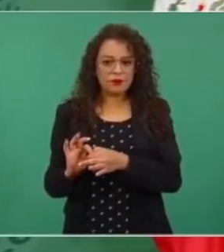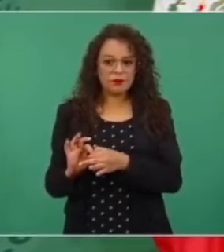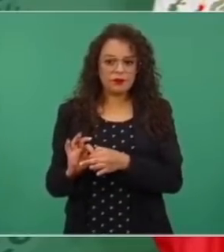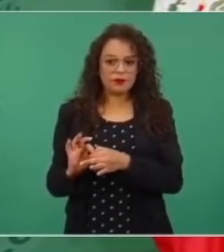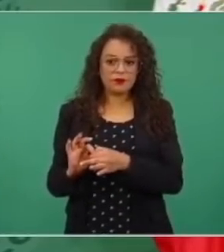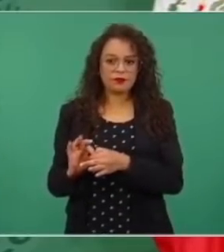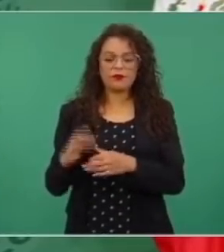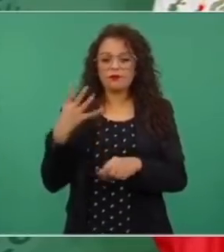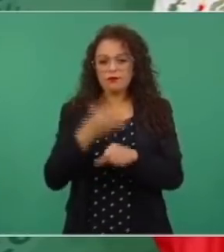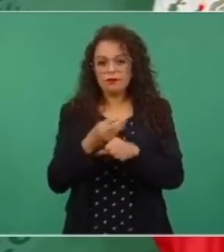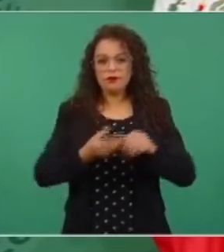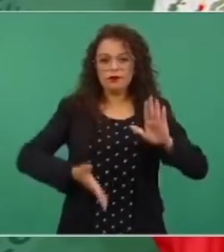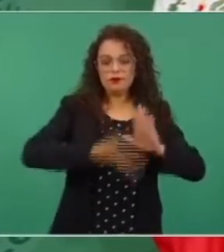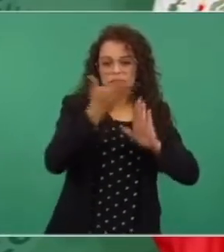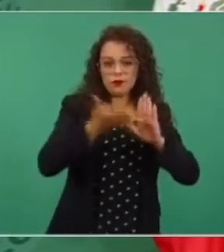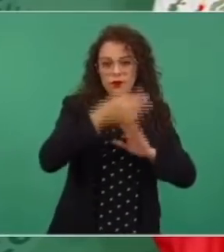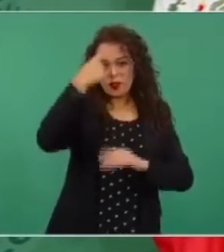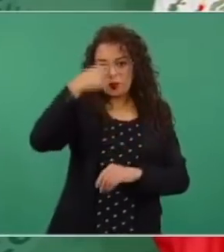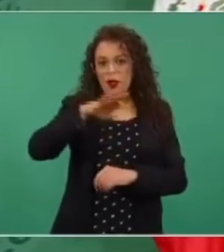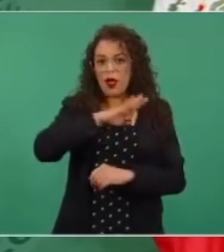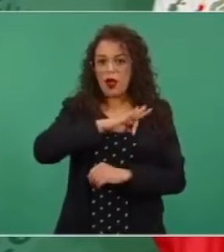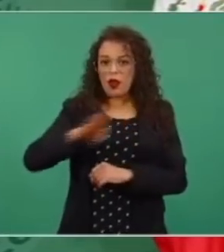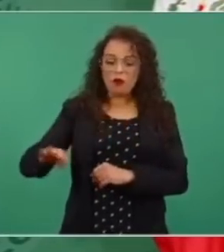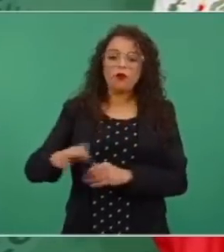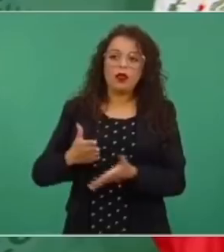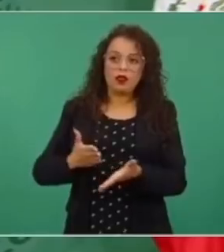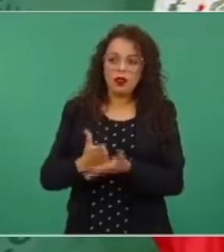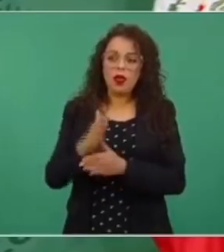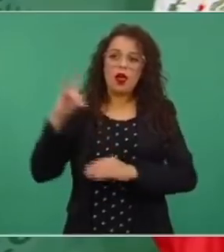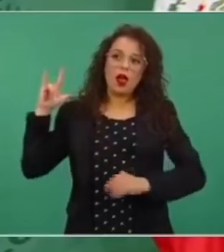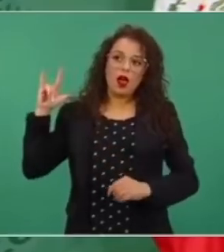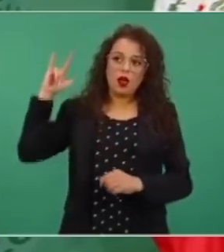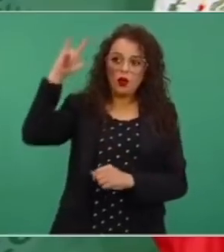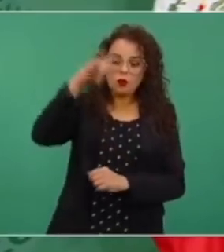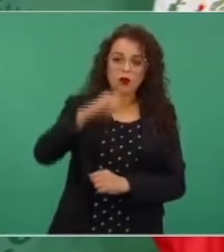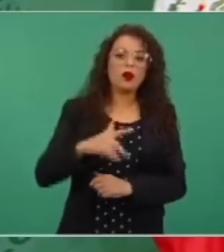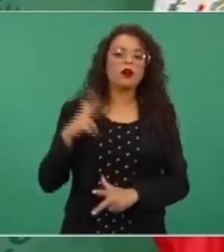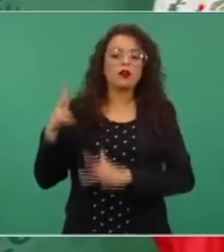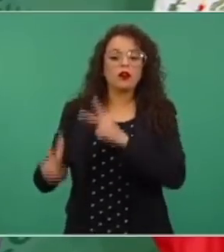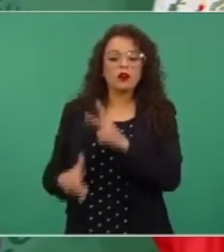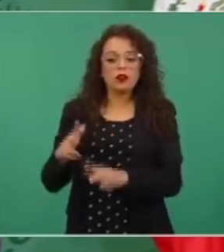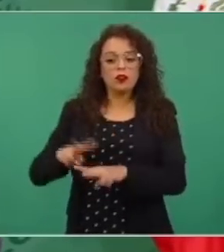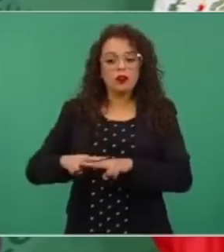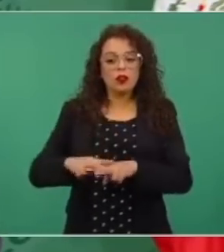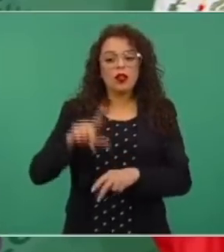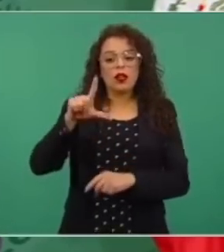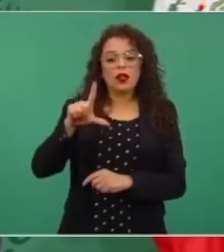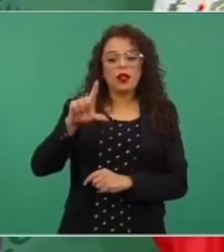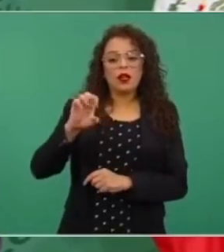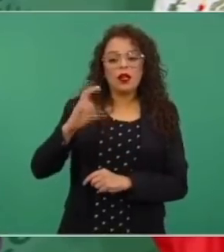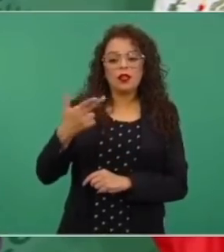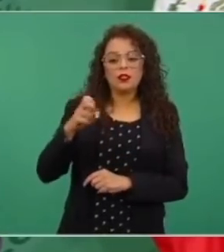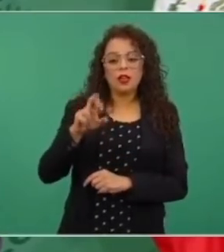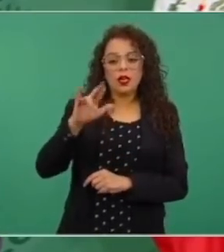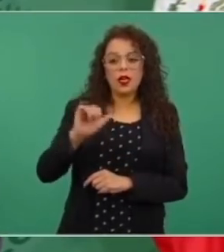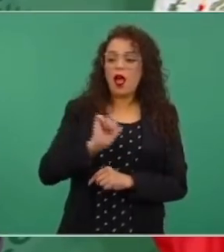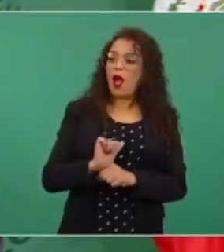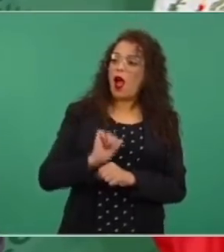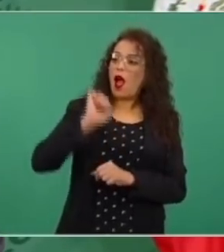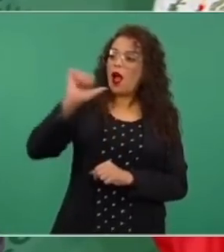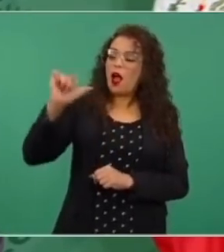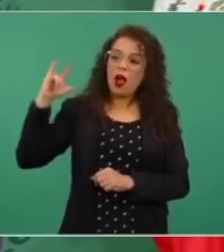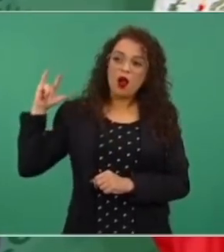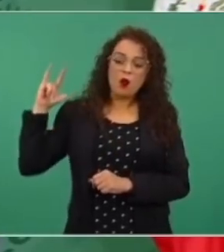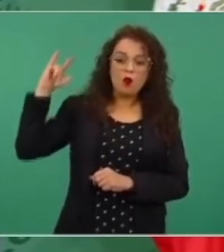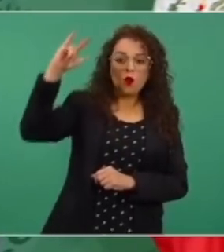las vías para llegar al aeropuerto, el tren de Lecherías al aeropuerto,